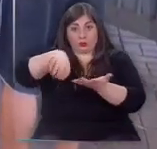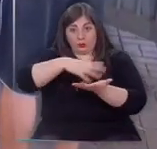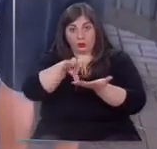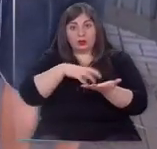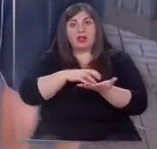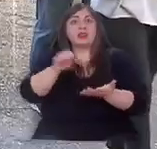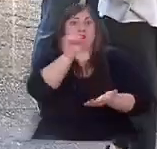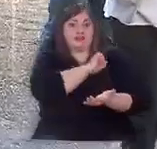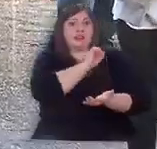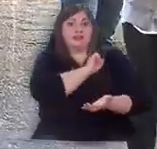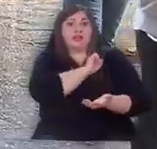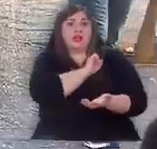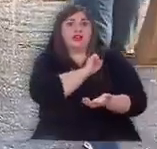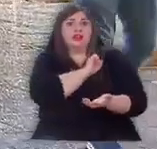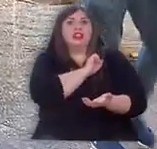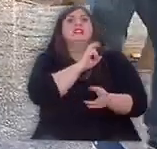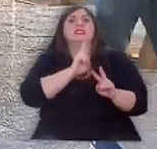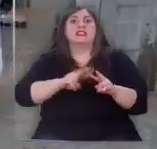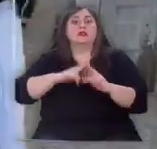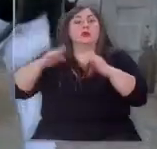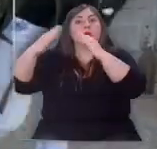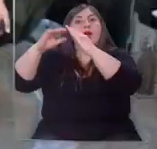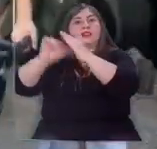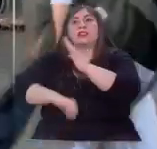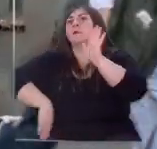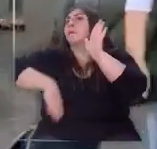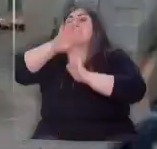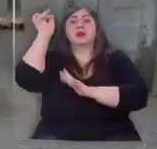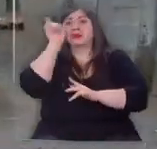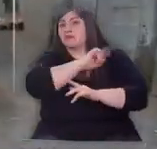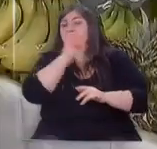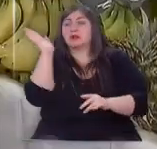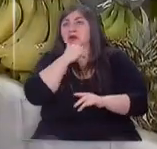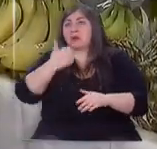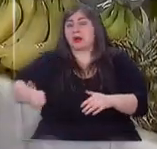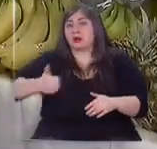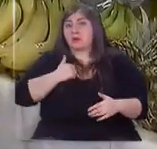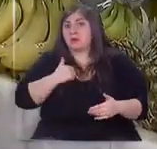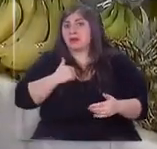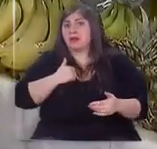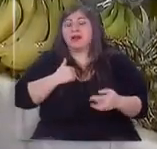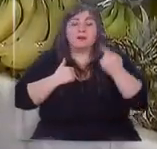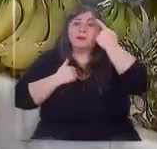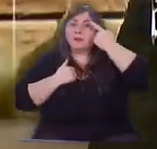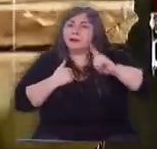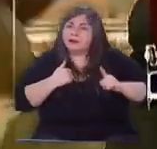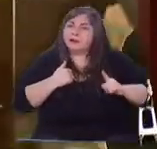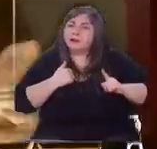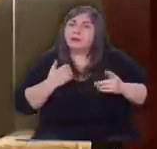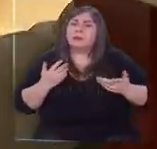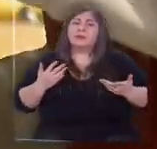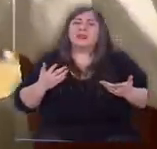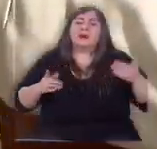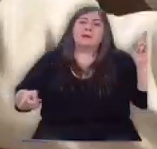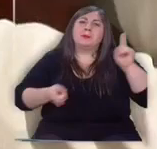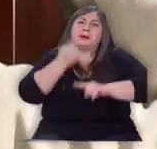de Santiago se establecieron cuarentenas y no hubo mayor dificultad para cumplirlas. Pero porque primero este virus